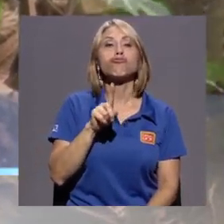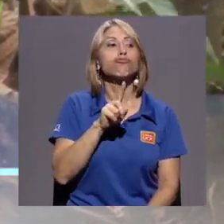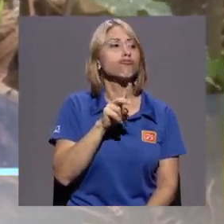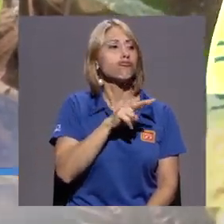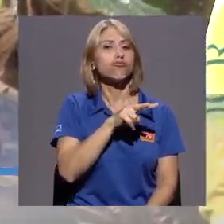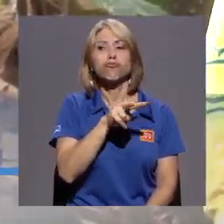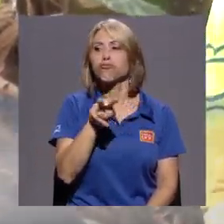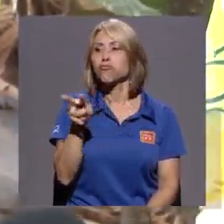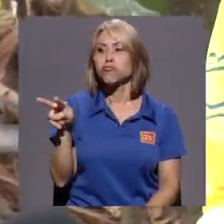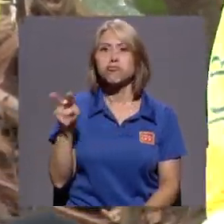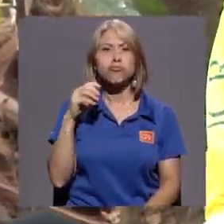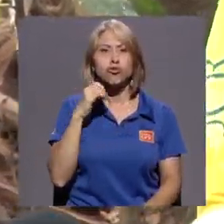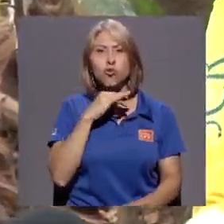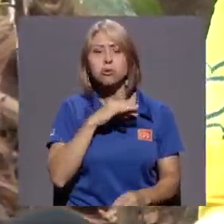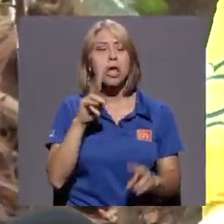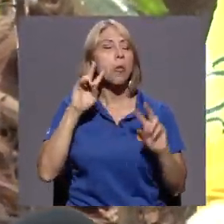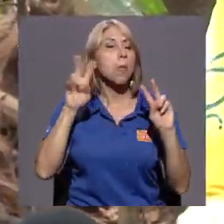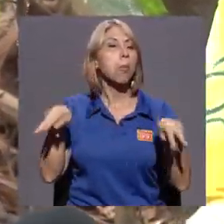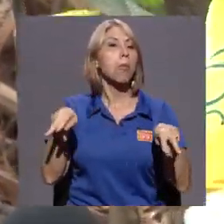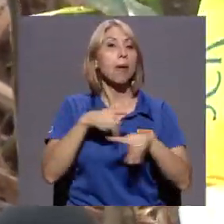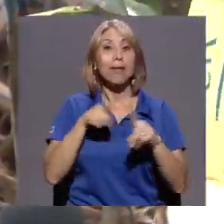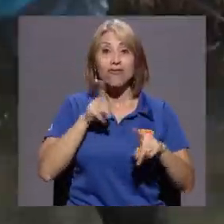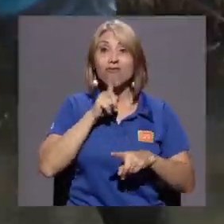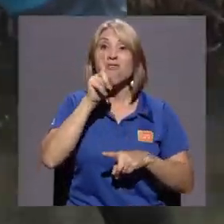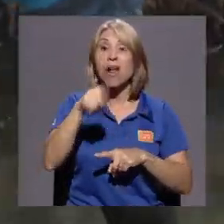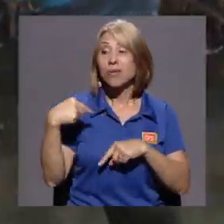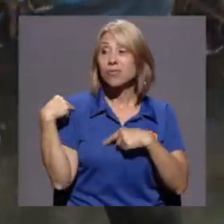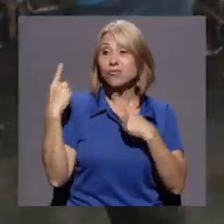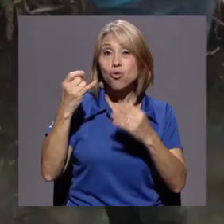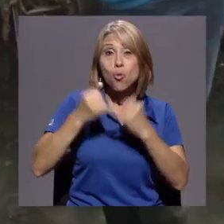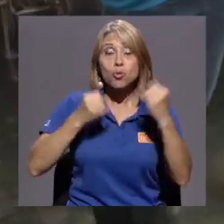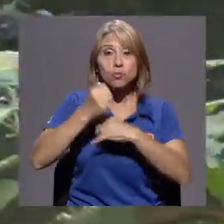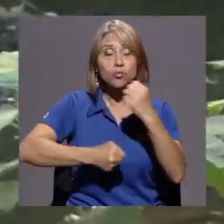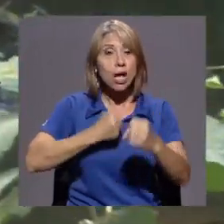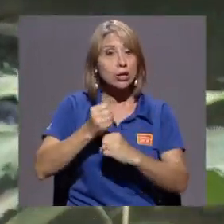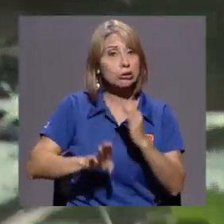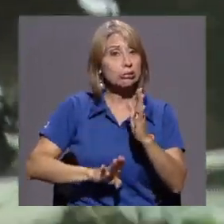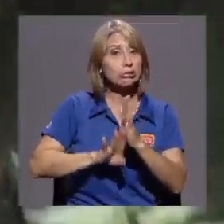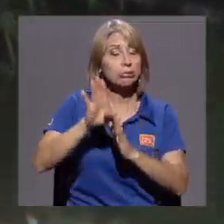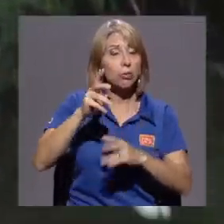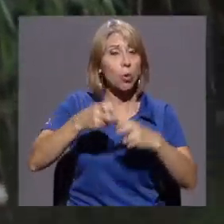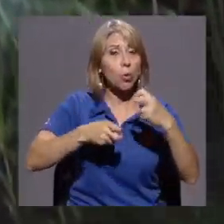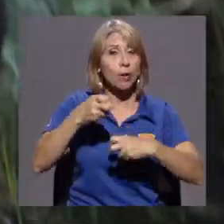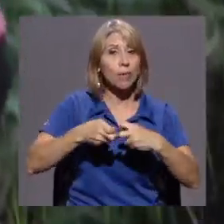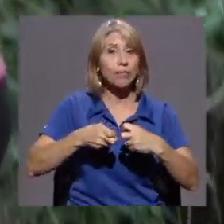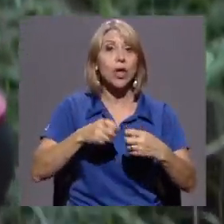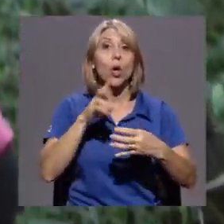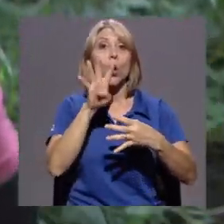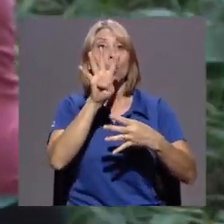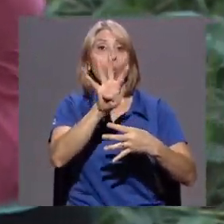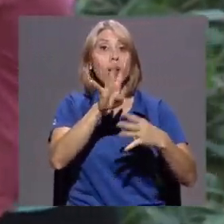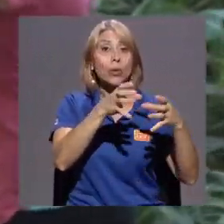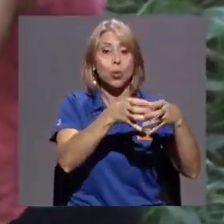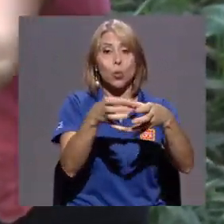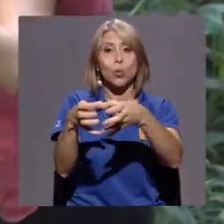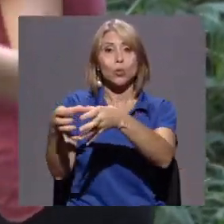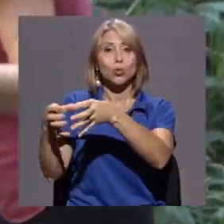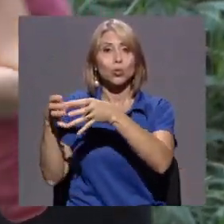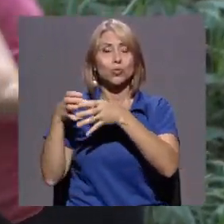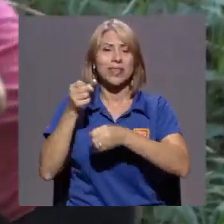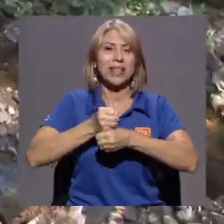esa suciedad, pero sí ha sido un problema que ha aumentado en los últimos años. Los 4 grupos distribuyeron